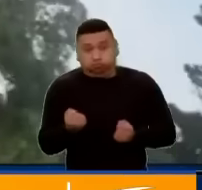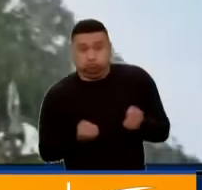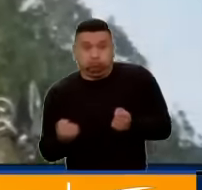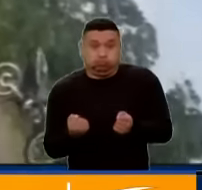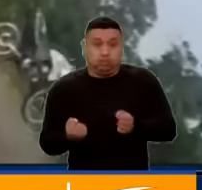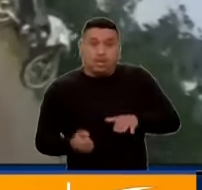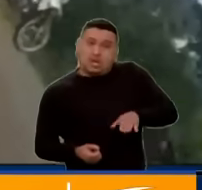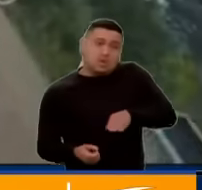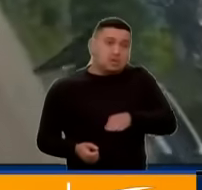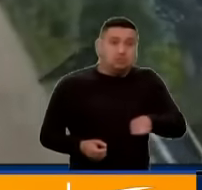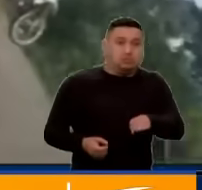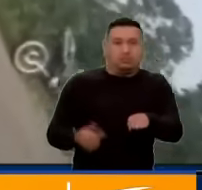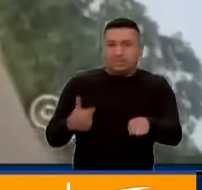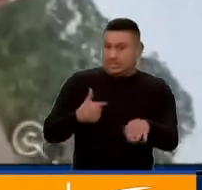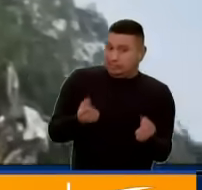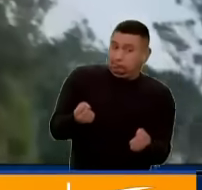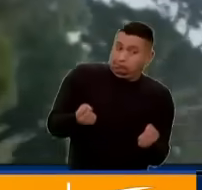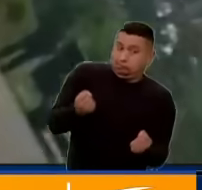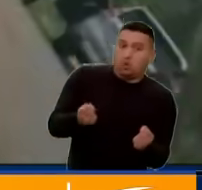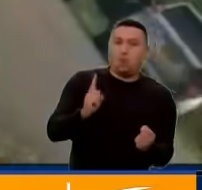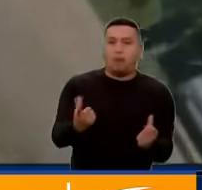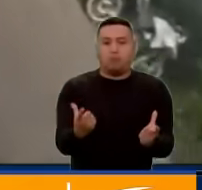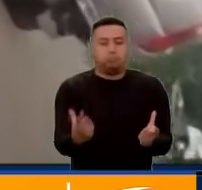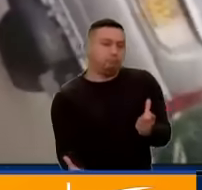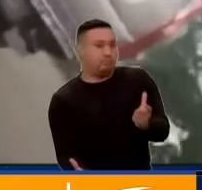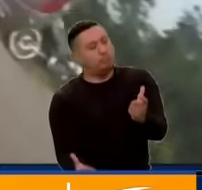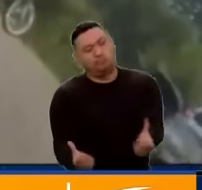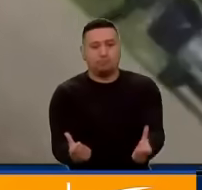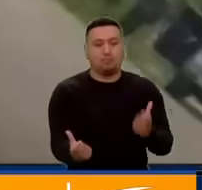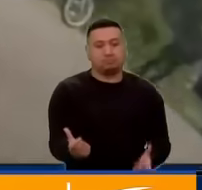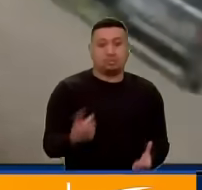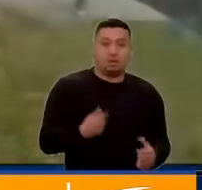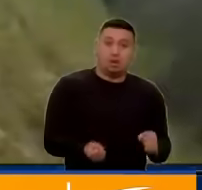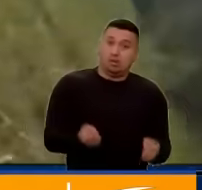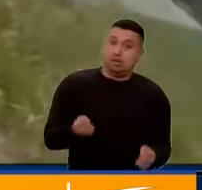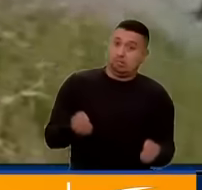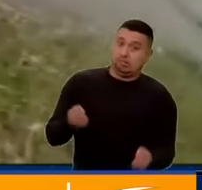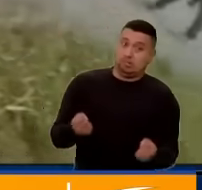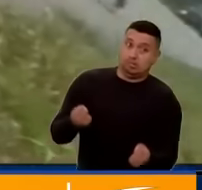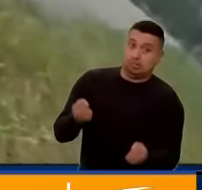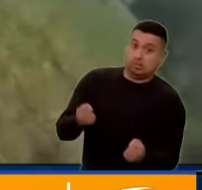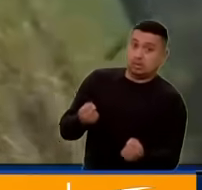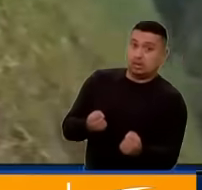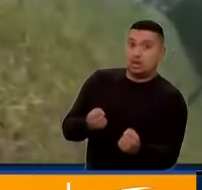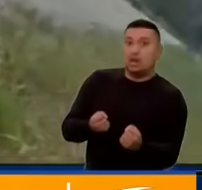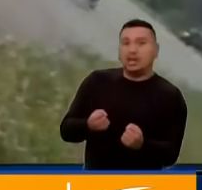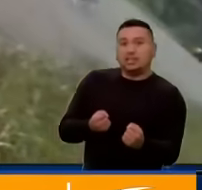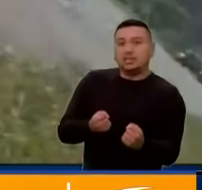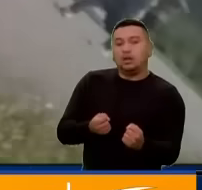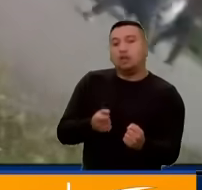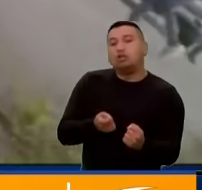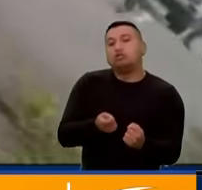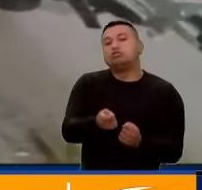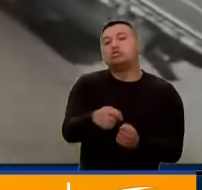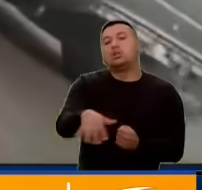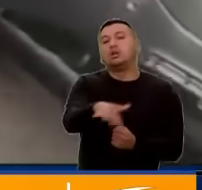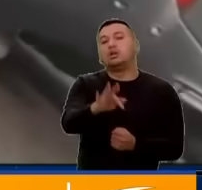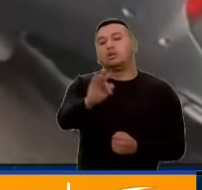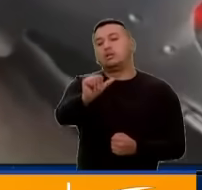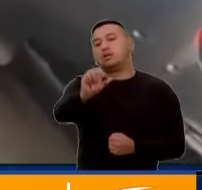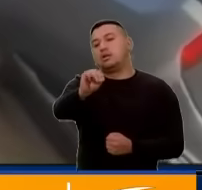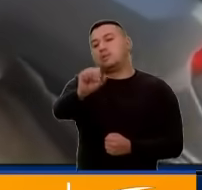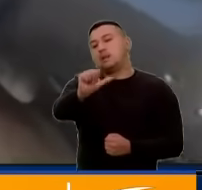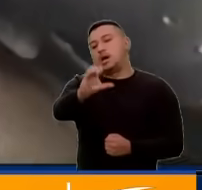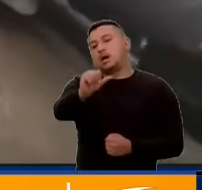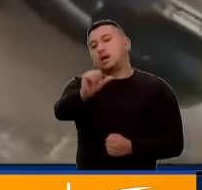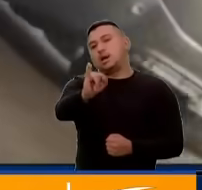Ya yo pierdo el control y me estrello contra un poste ya llegando al sector de Tamacay. Y es ahí donde no